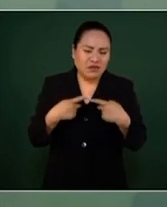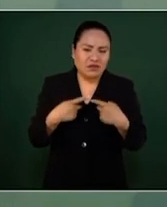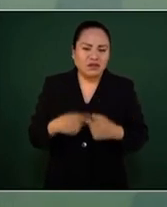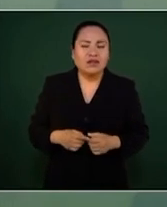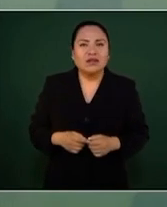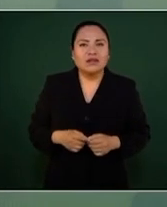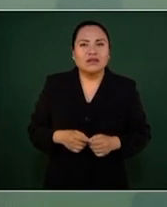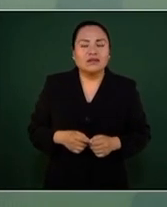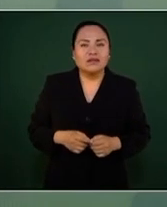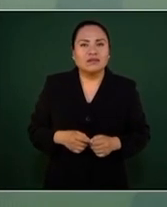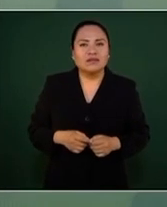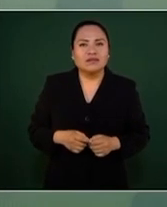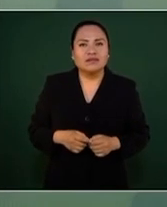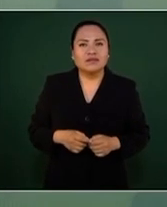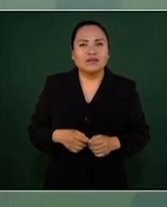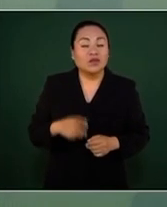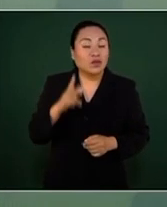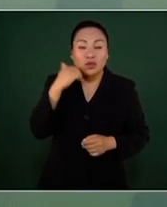realmente